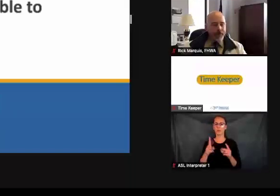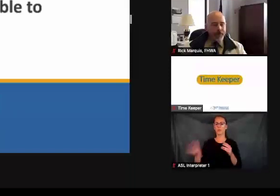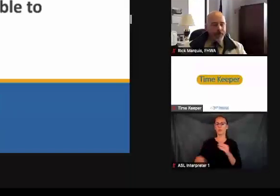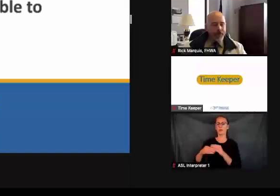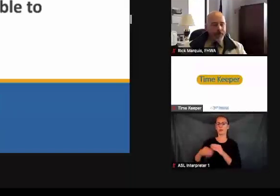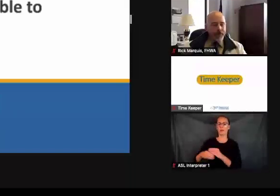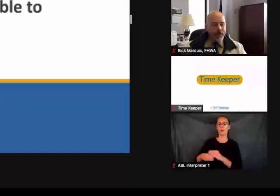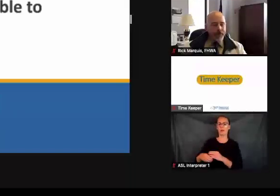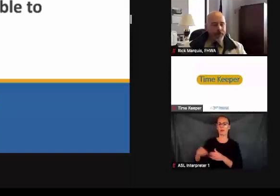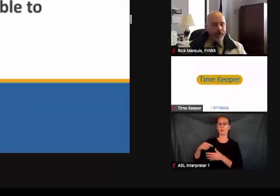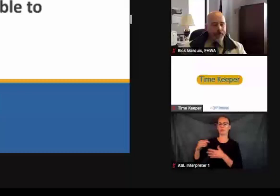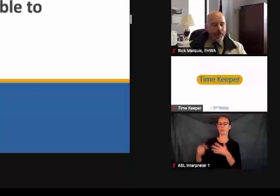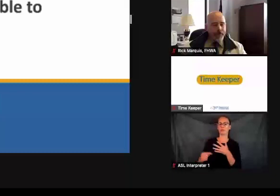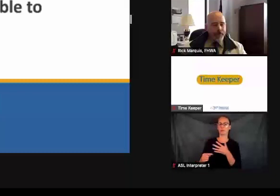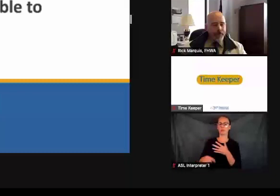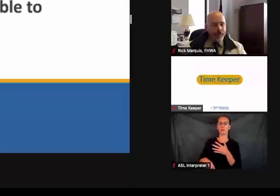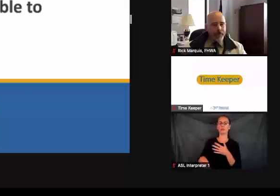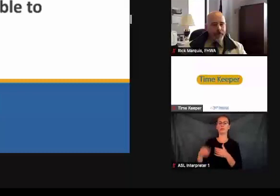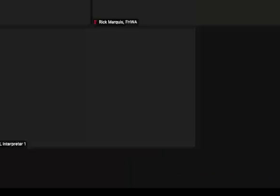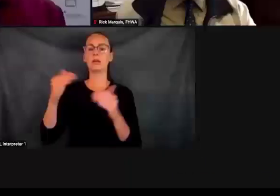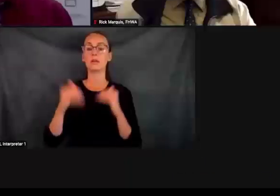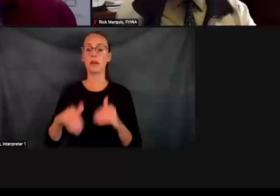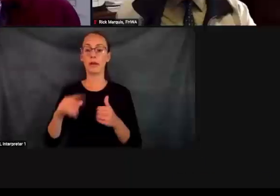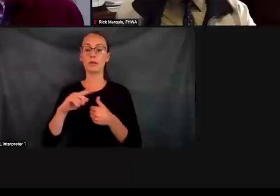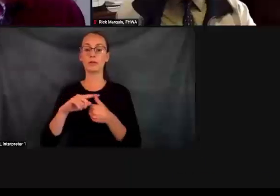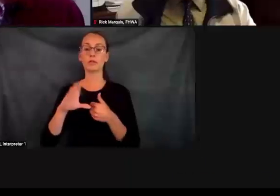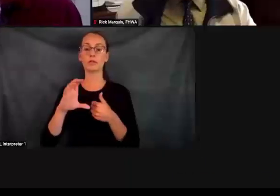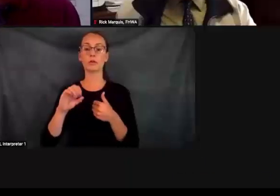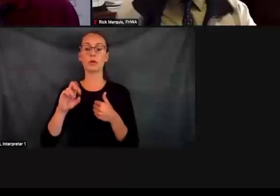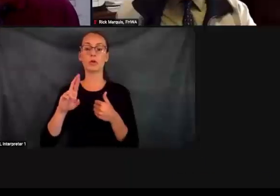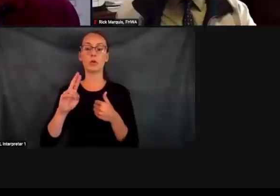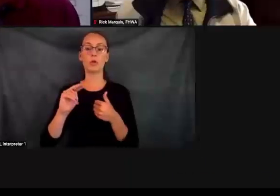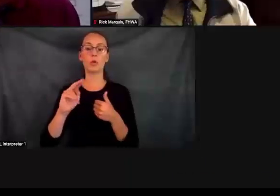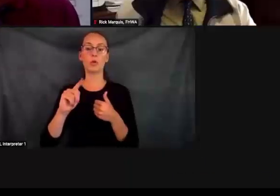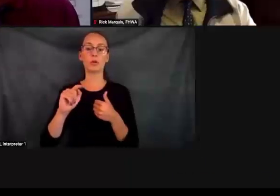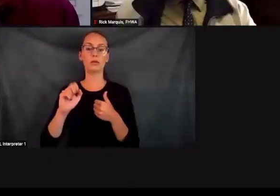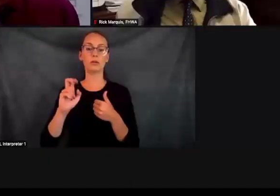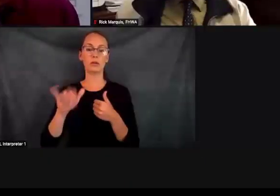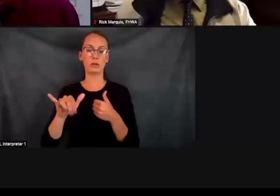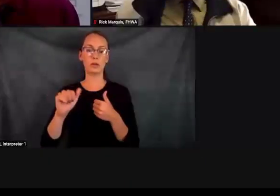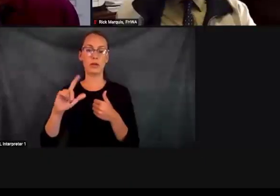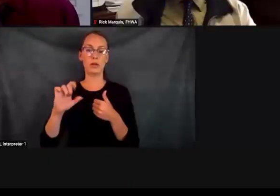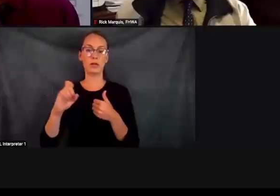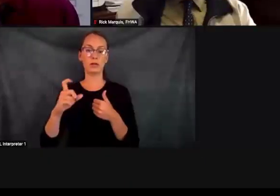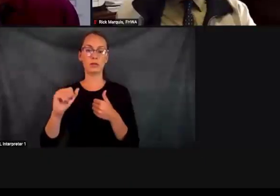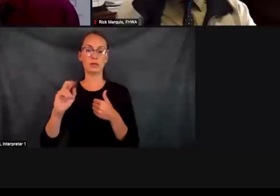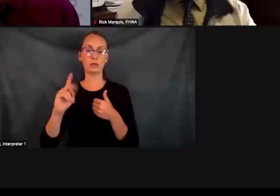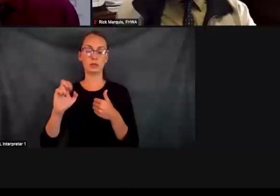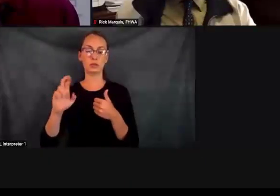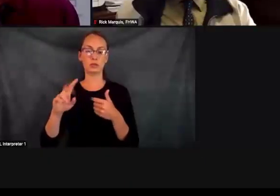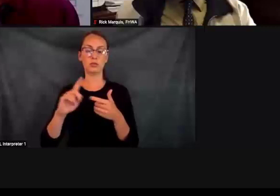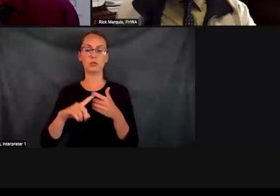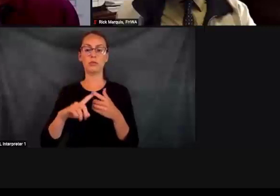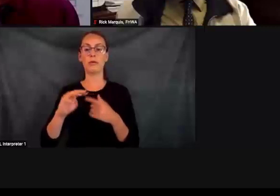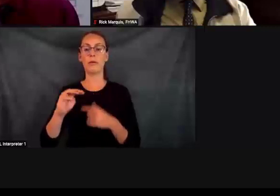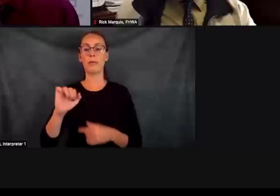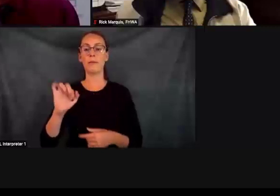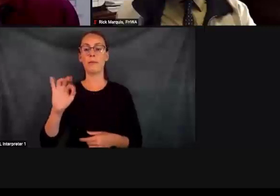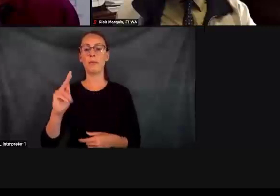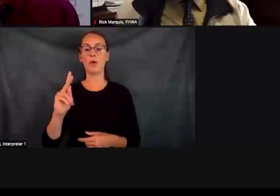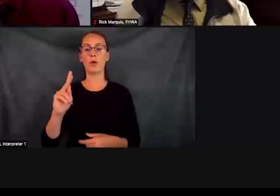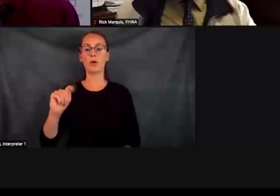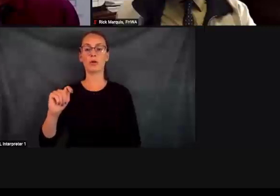algunas personas han sido agregadas a mi lista. Courtney Alexander, Alexander, seguido por Mark